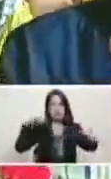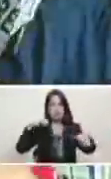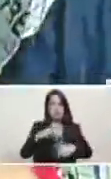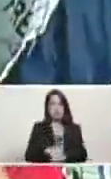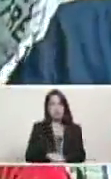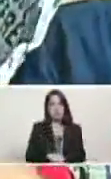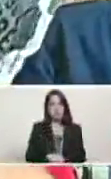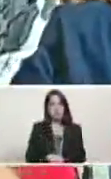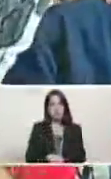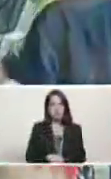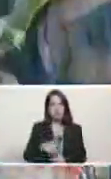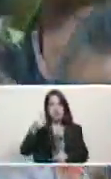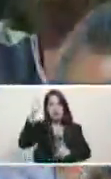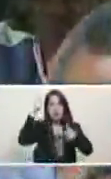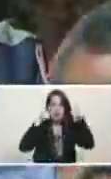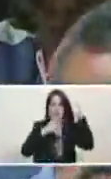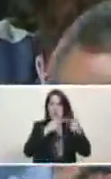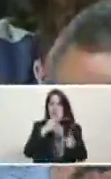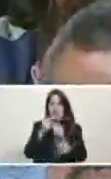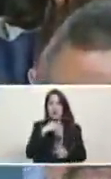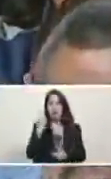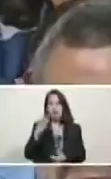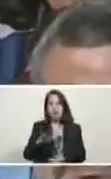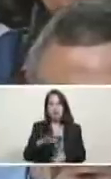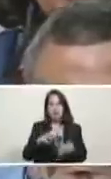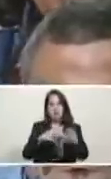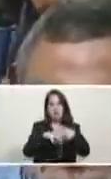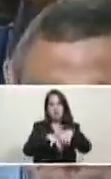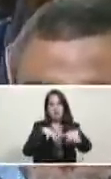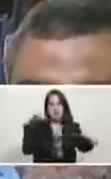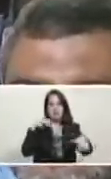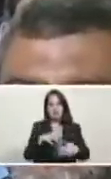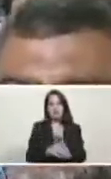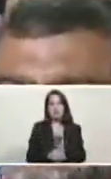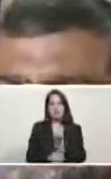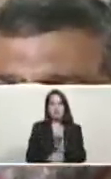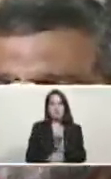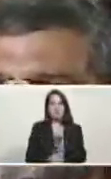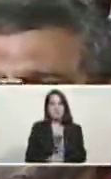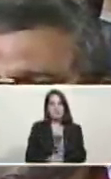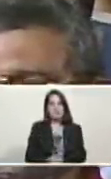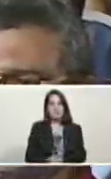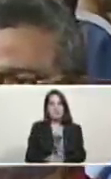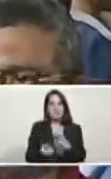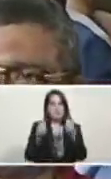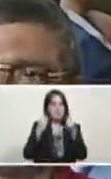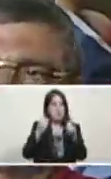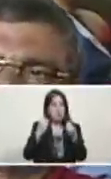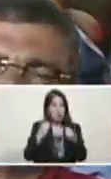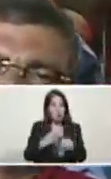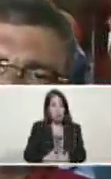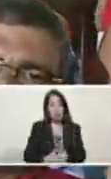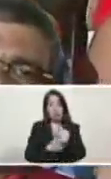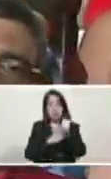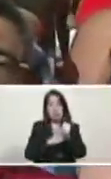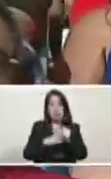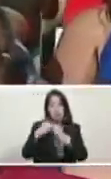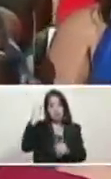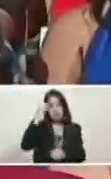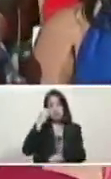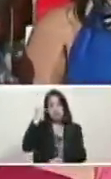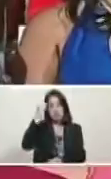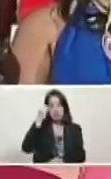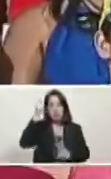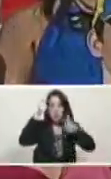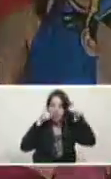se multiplicó así es presidente bajo la impronta bajo el legado del comandante supremo hugo